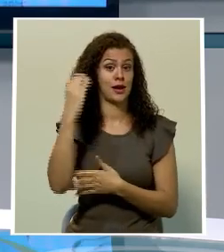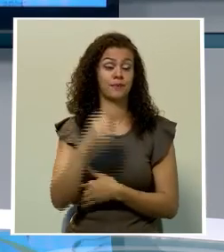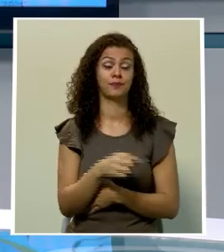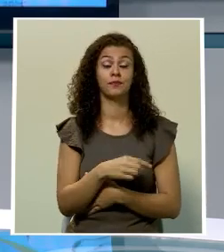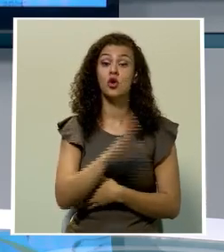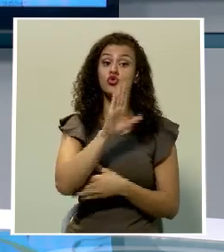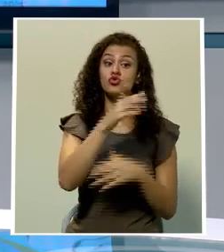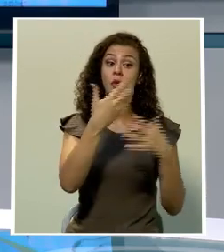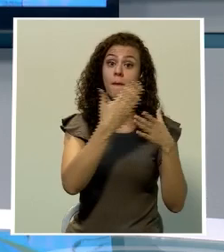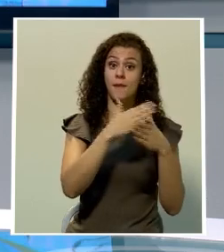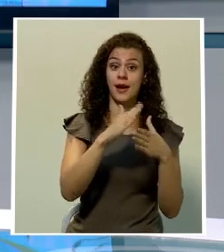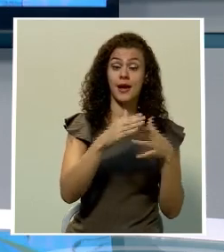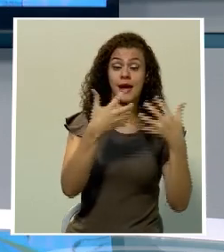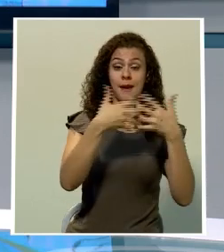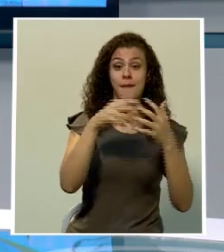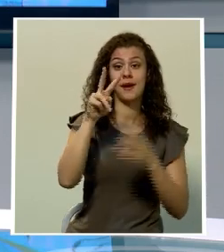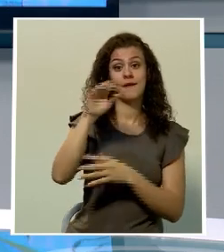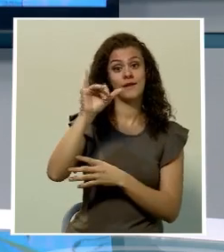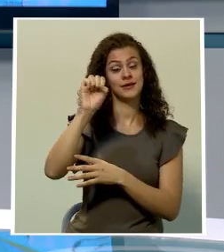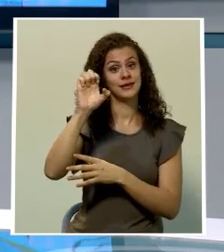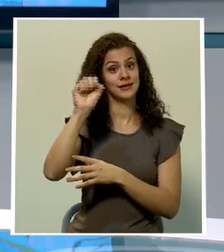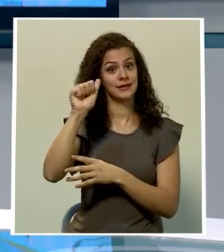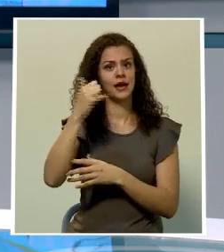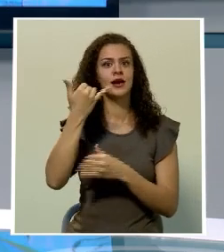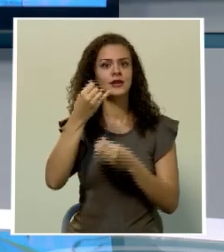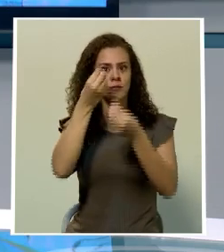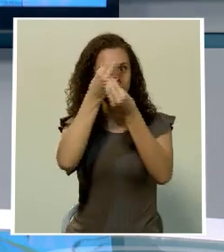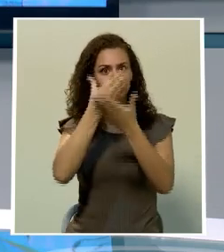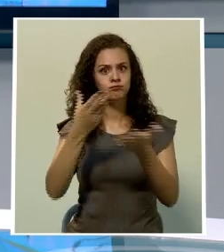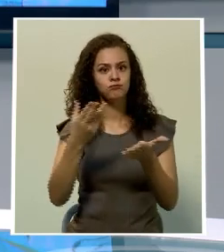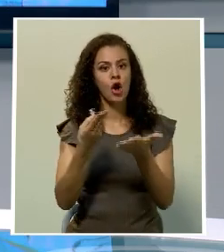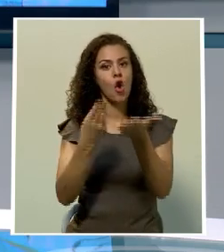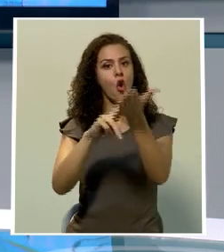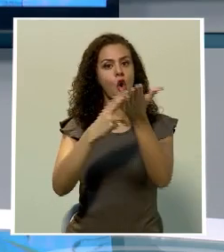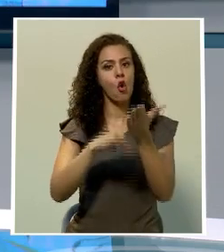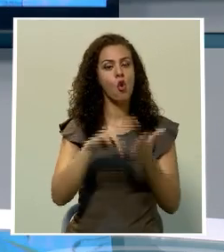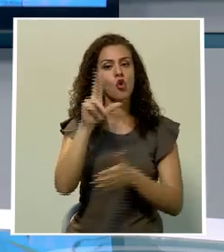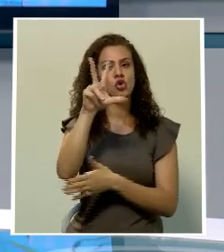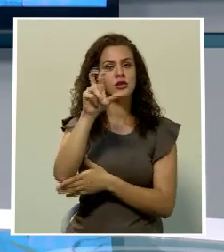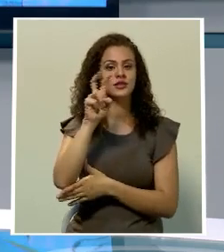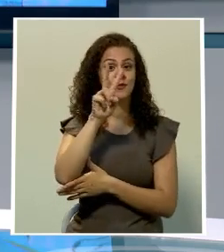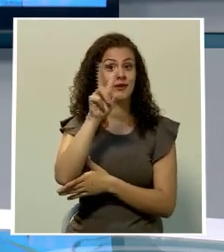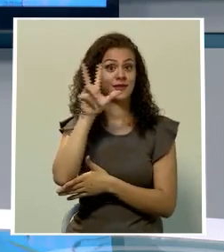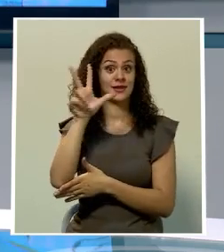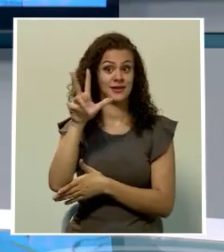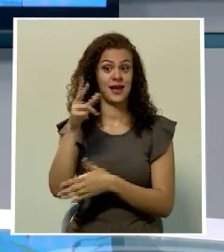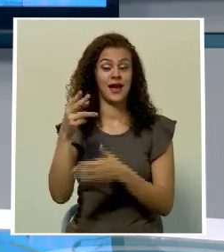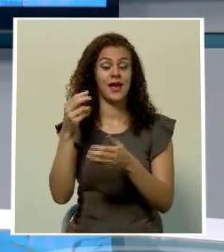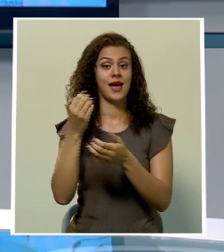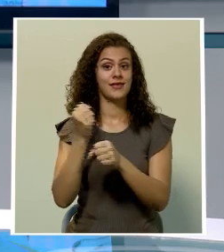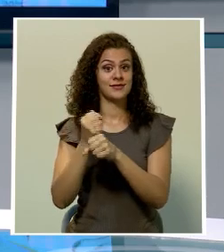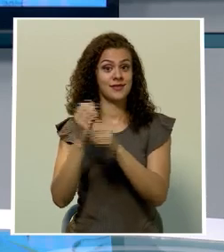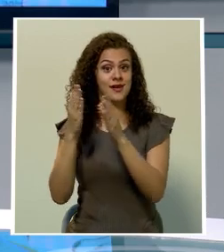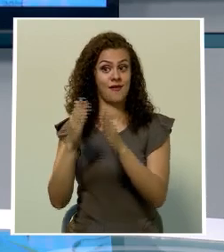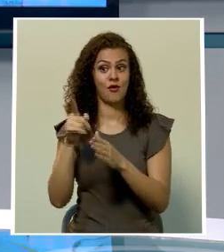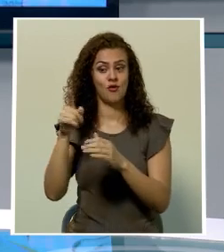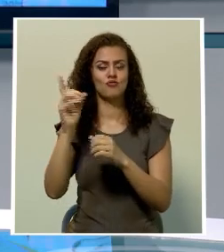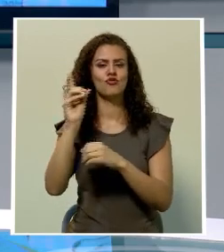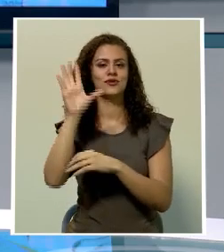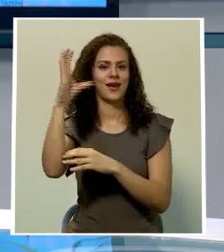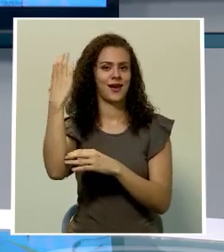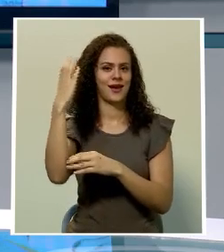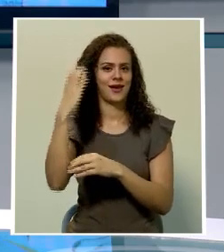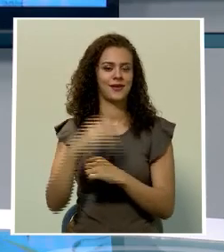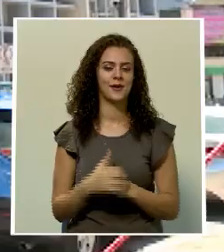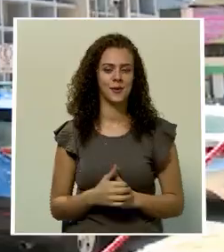Por su parte, la empresa Vicesa anunció la contratación de 323 empleados para su planta en